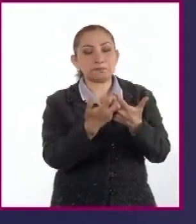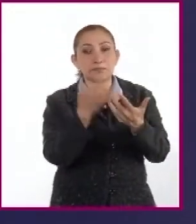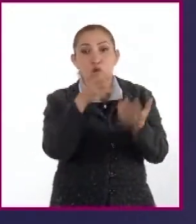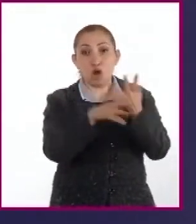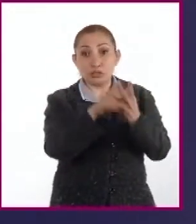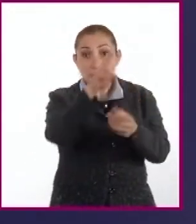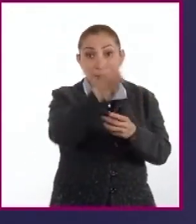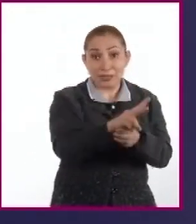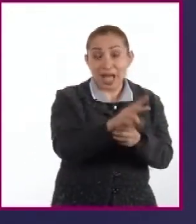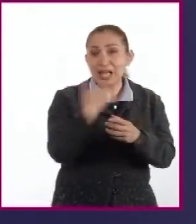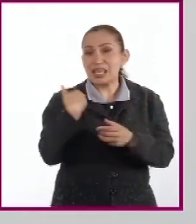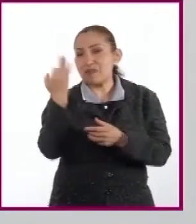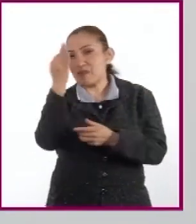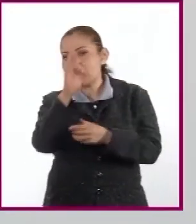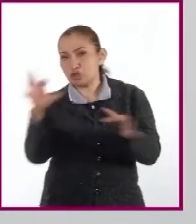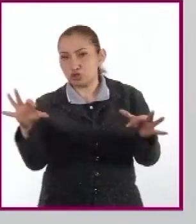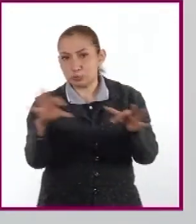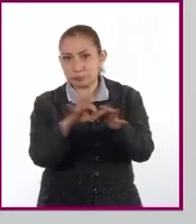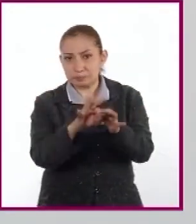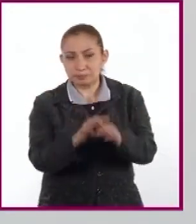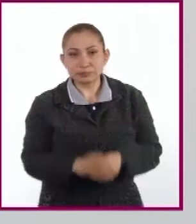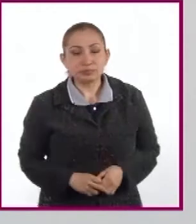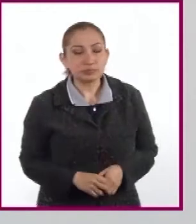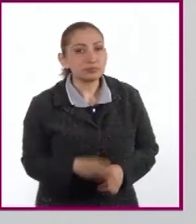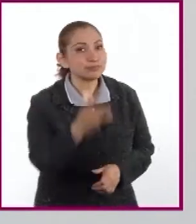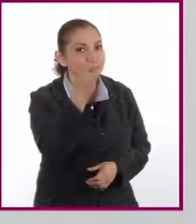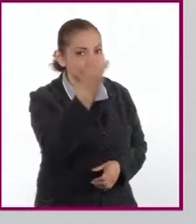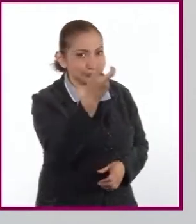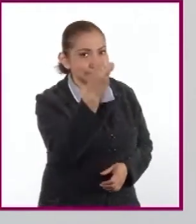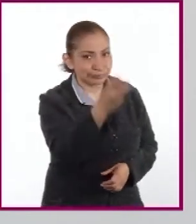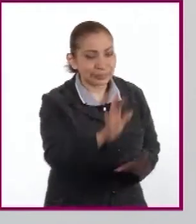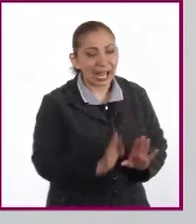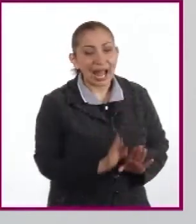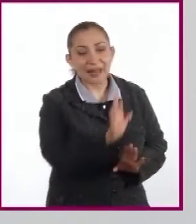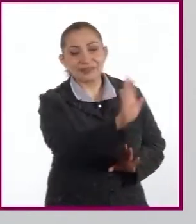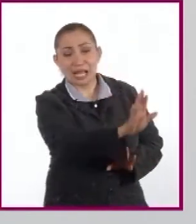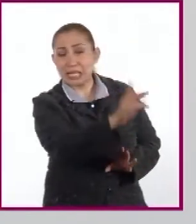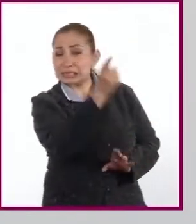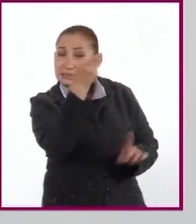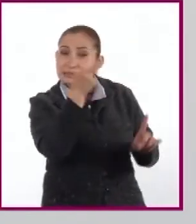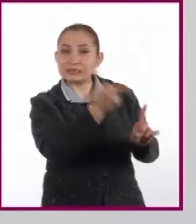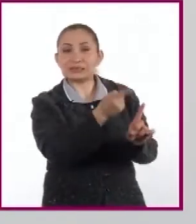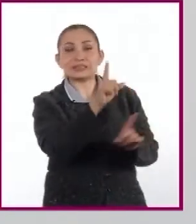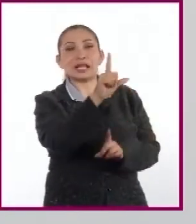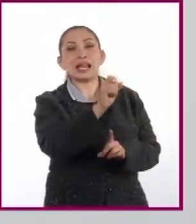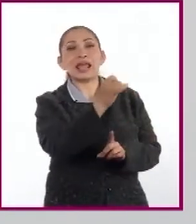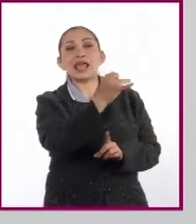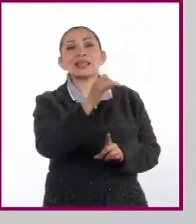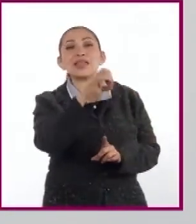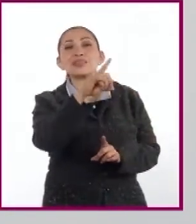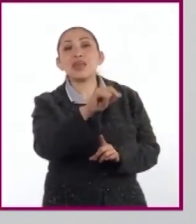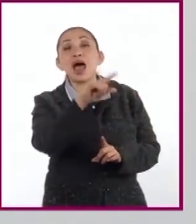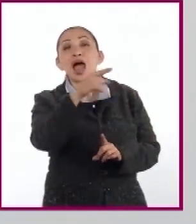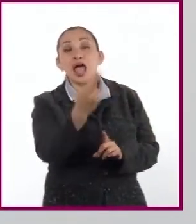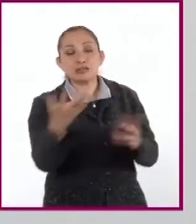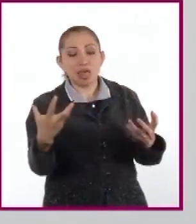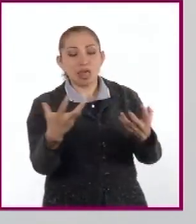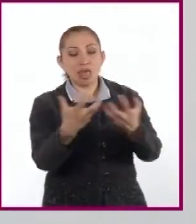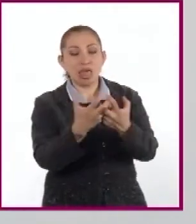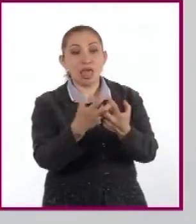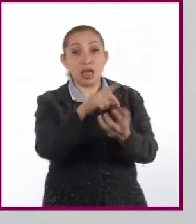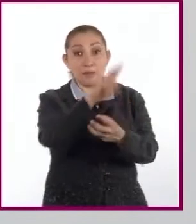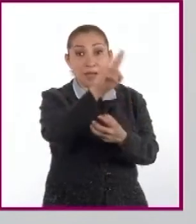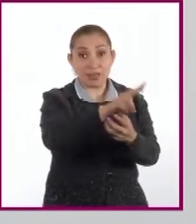elementos reales y falsos. Precisamente, la característica principal de las leyendas es la fusión de